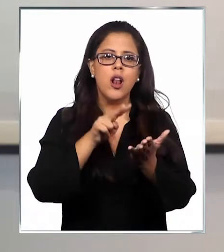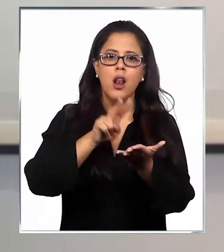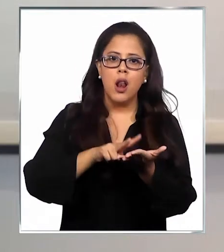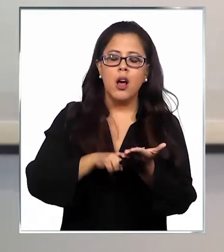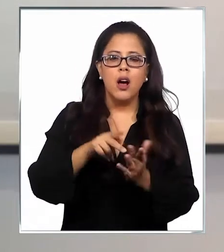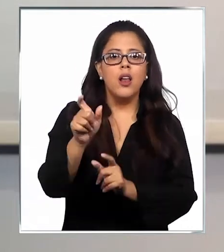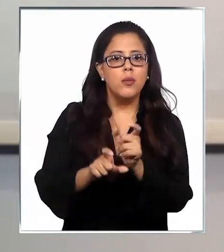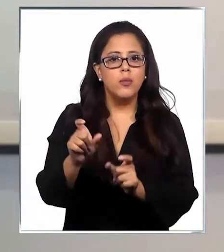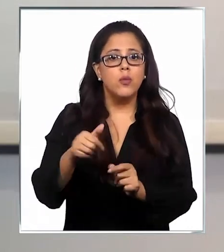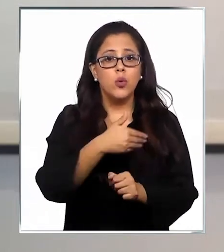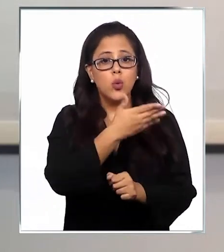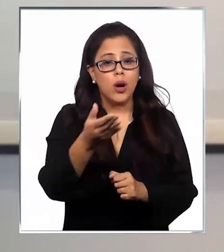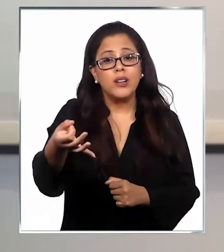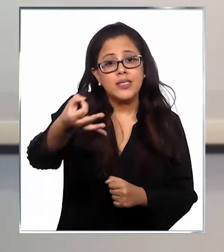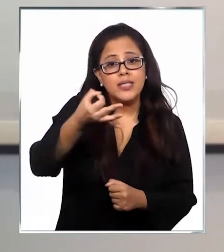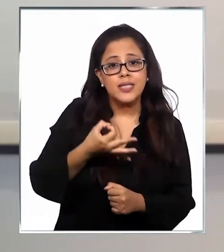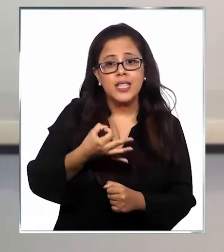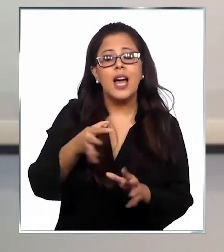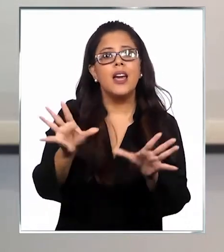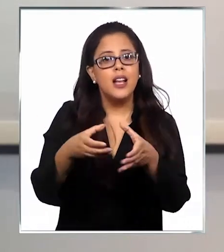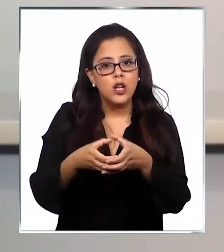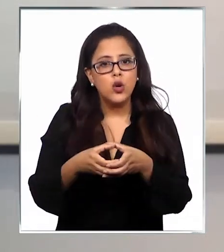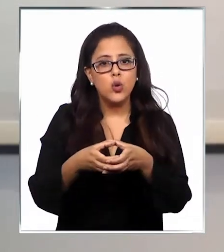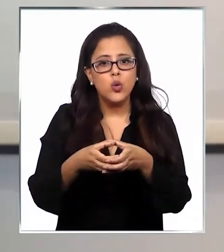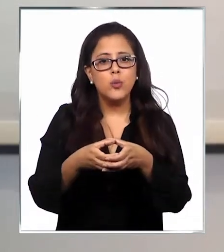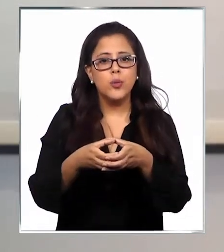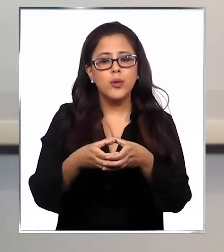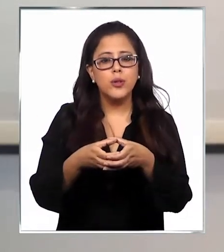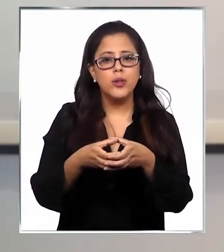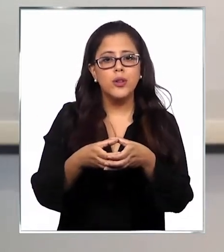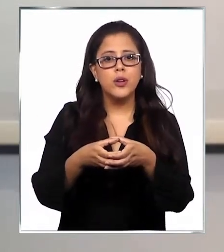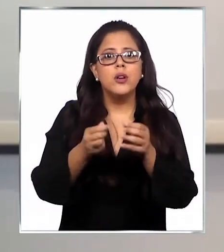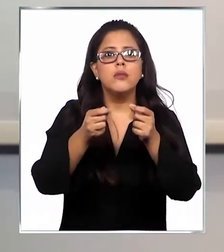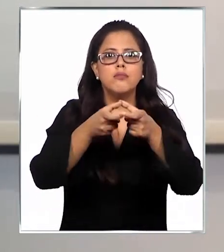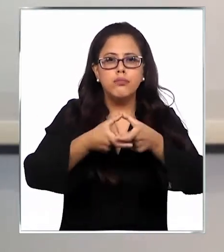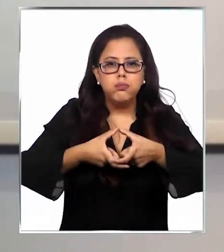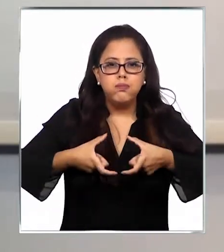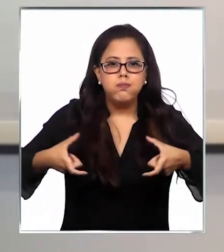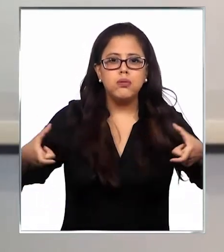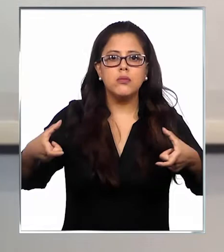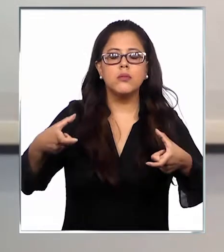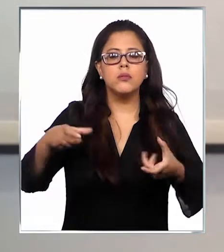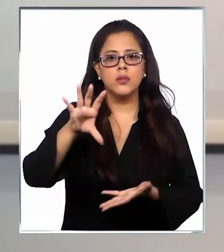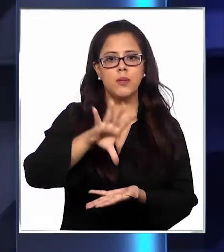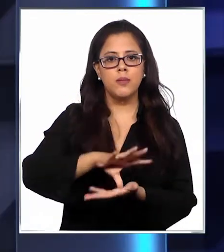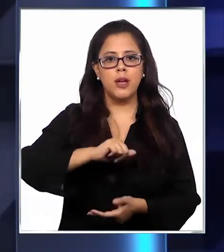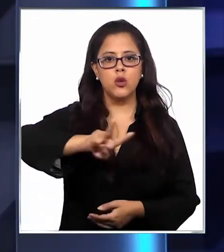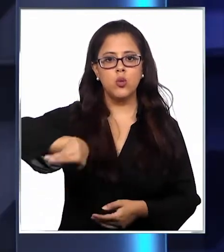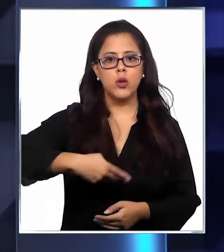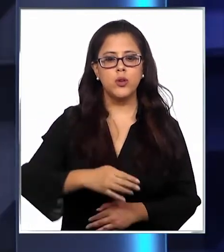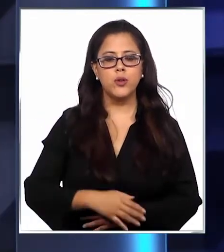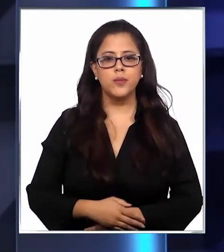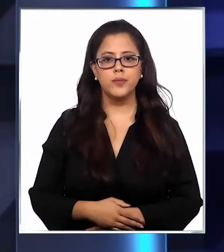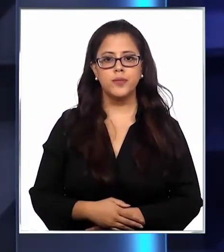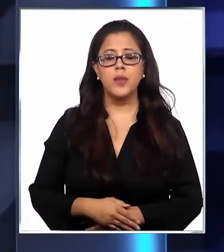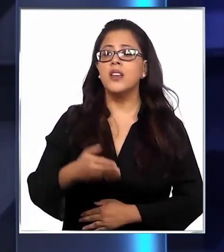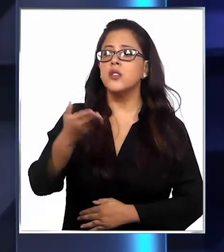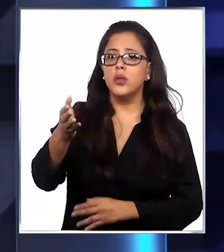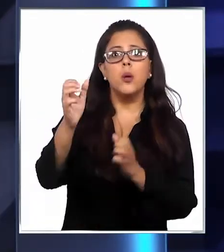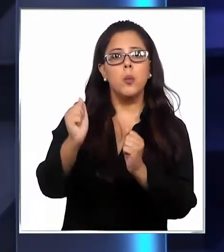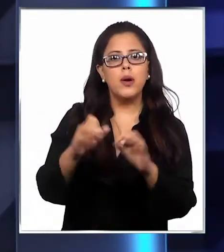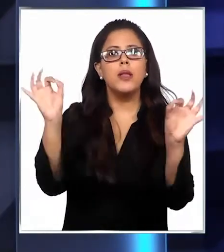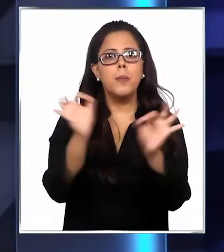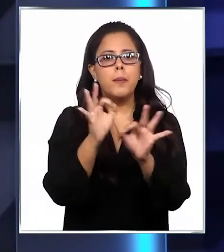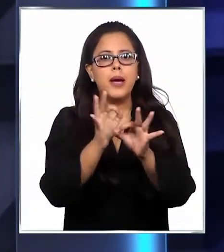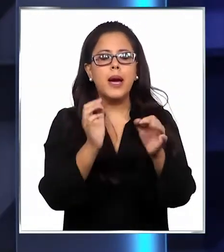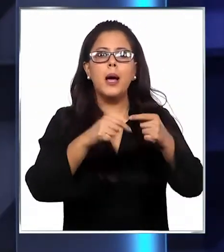población que, como usted también muy bien decía, es el grupo que proporcionalmente está creciendo más en nuestro país. Y si usted pudiera describir, doctor, cuáles son